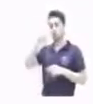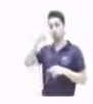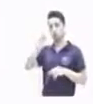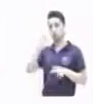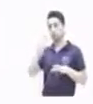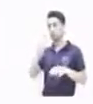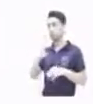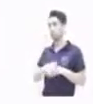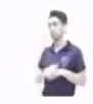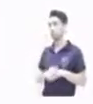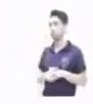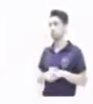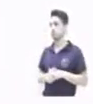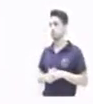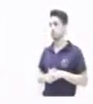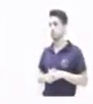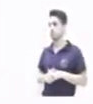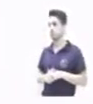Este 2 con este 4.